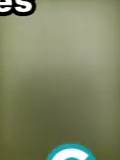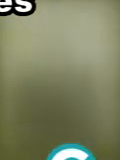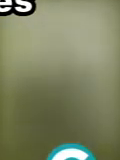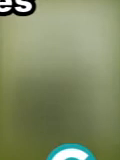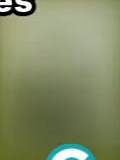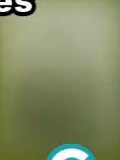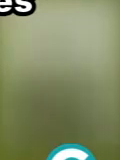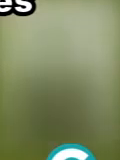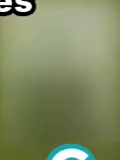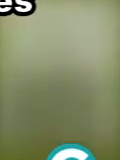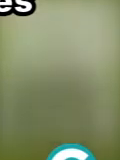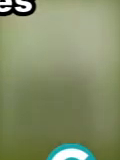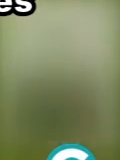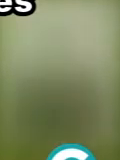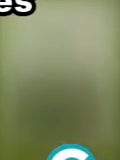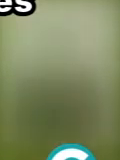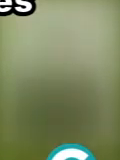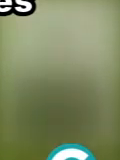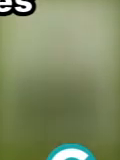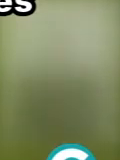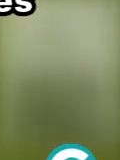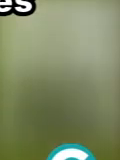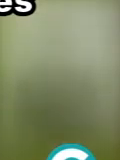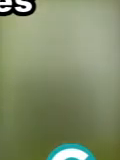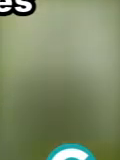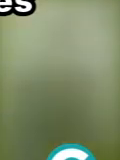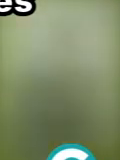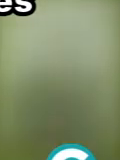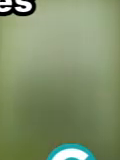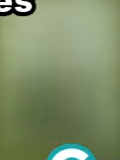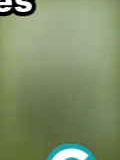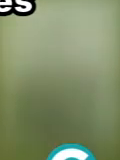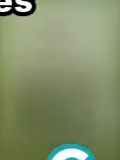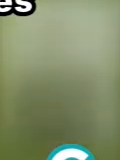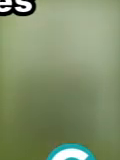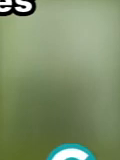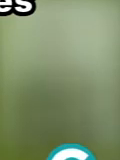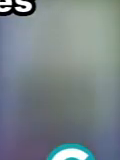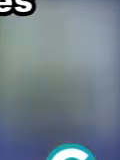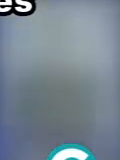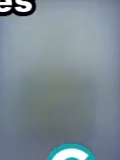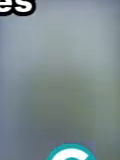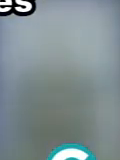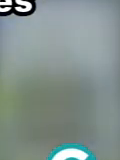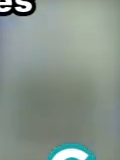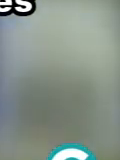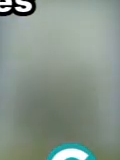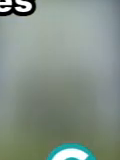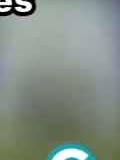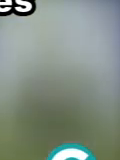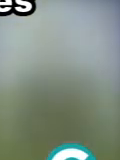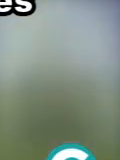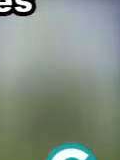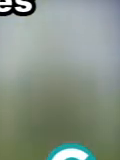acertado de cara a portería. Un partido donde también el Getafe estaba jugándose mucho,